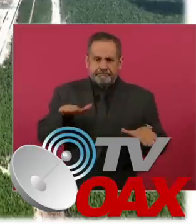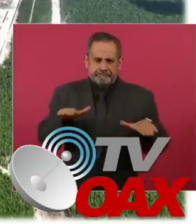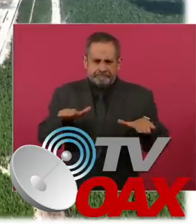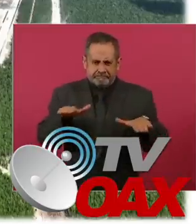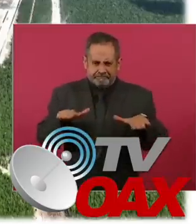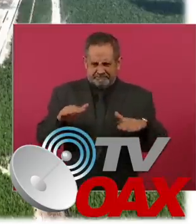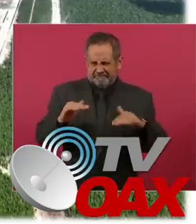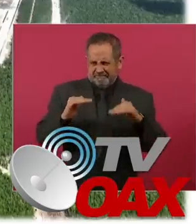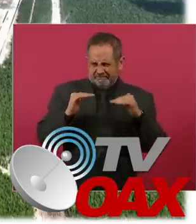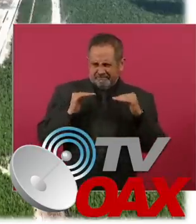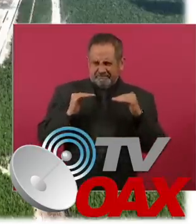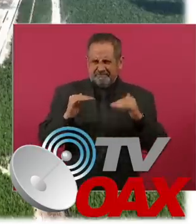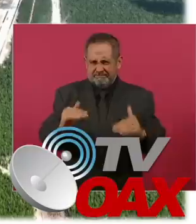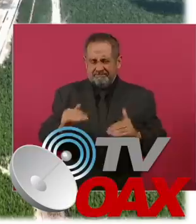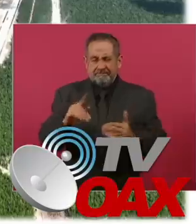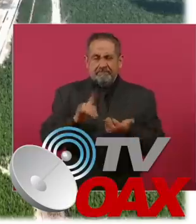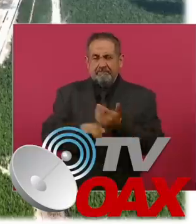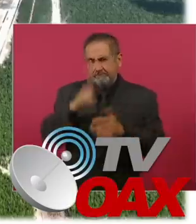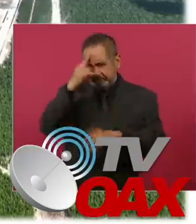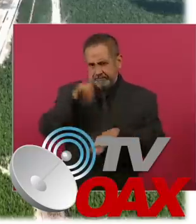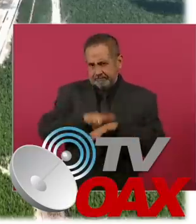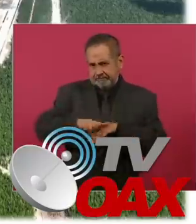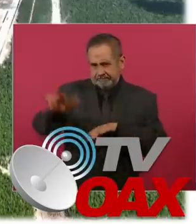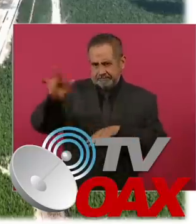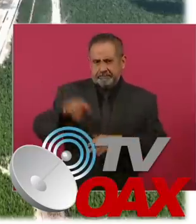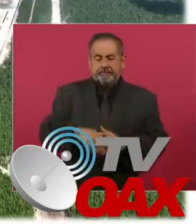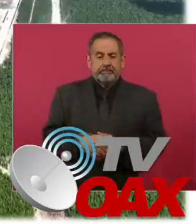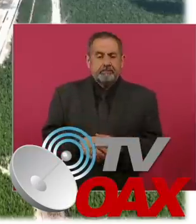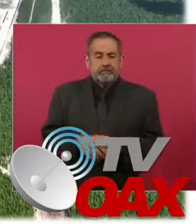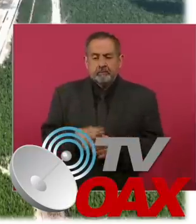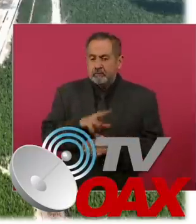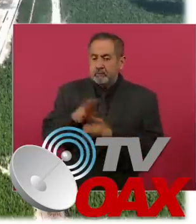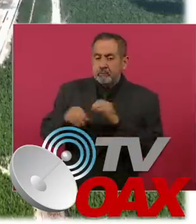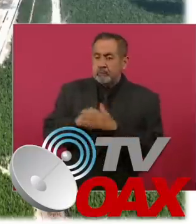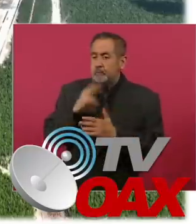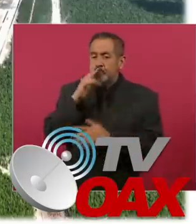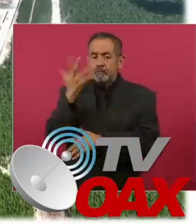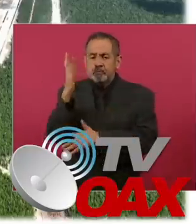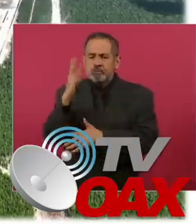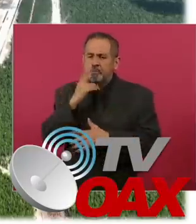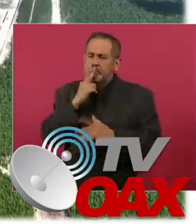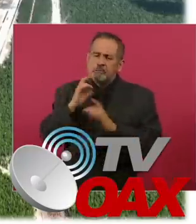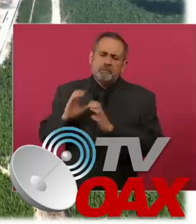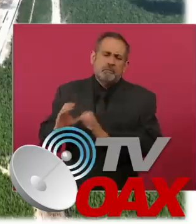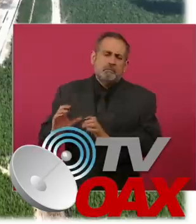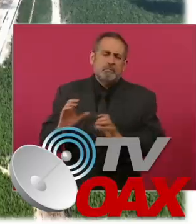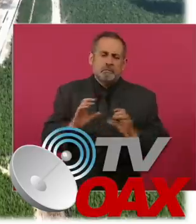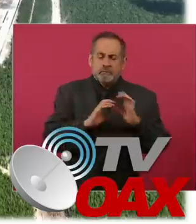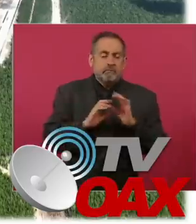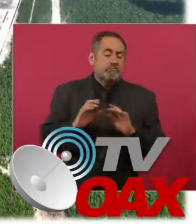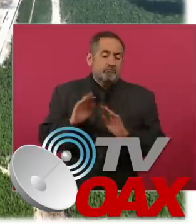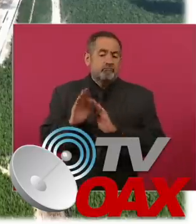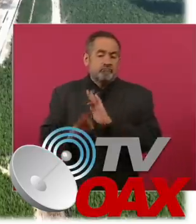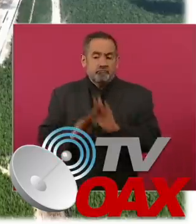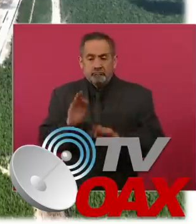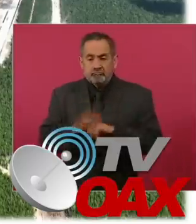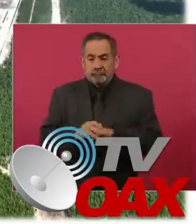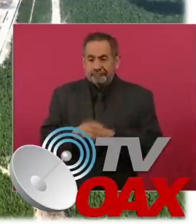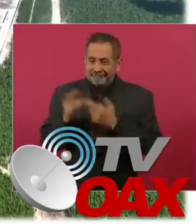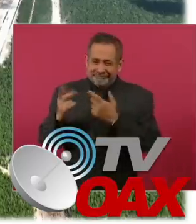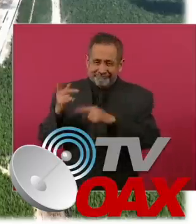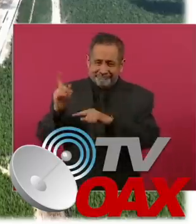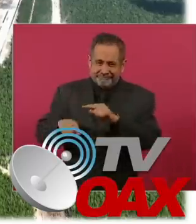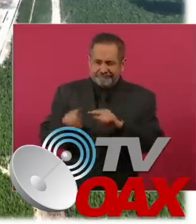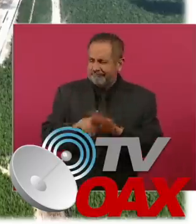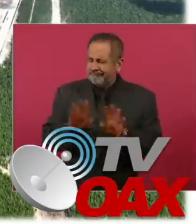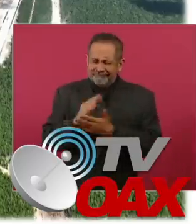en lo que es la zona del campo aéreo. Un respeto total a la vegetación, reduciendo el mínimo impacto